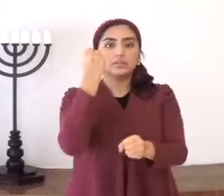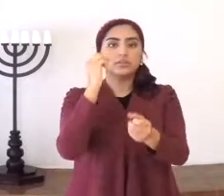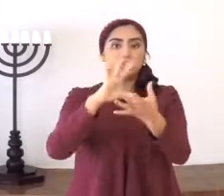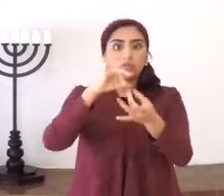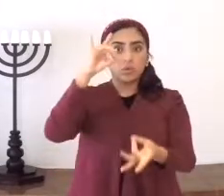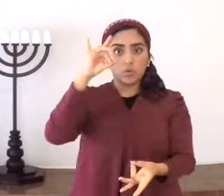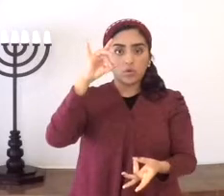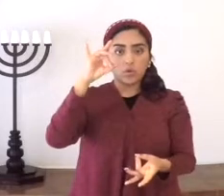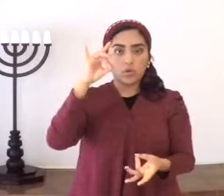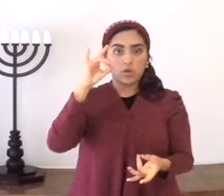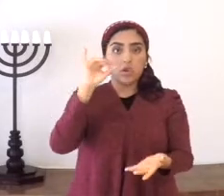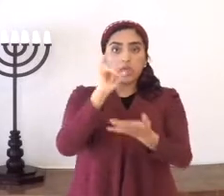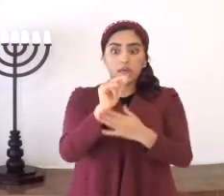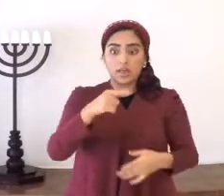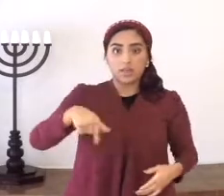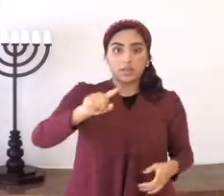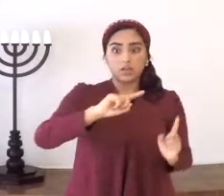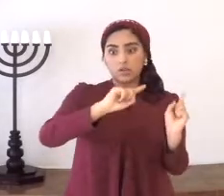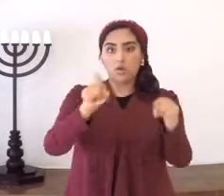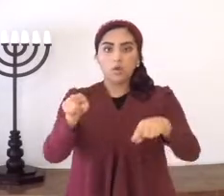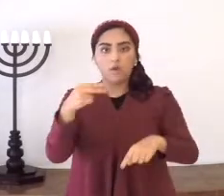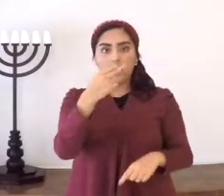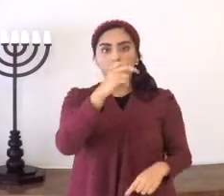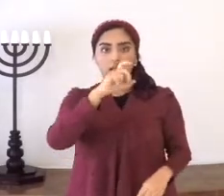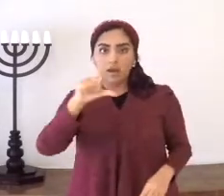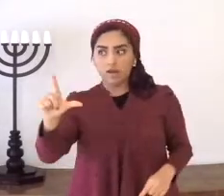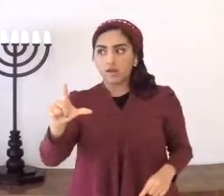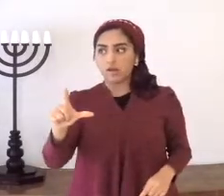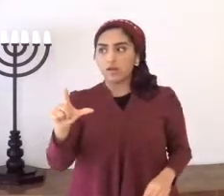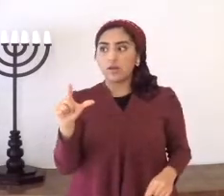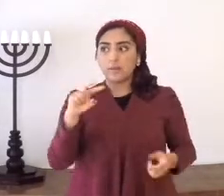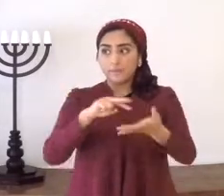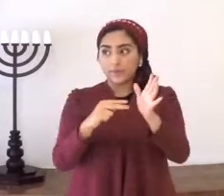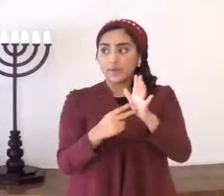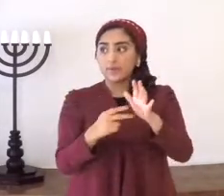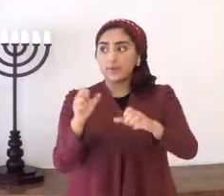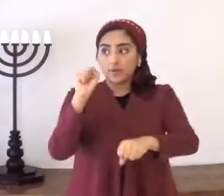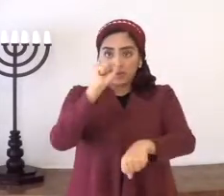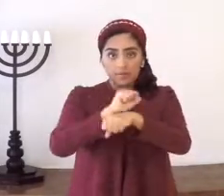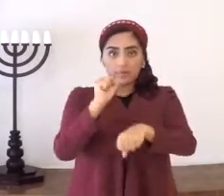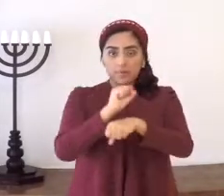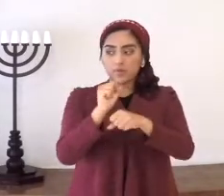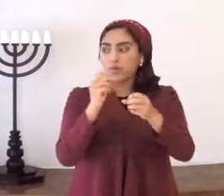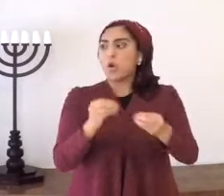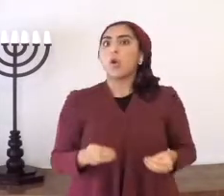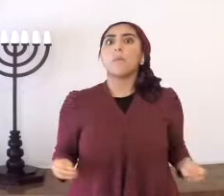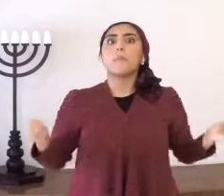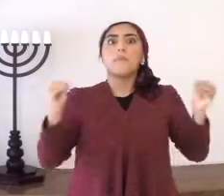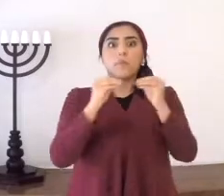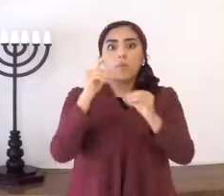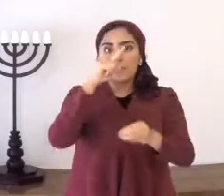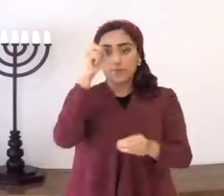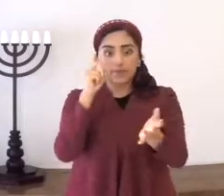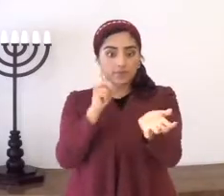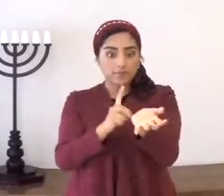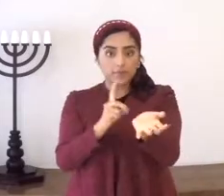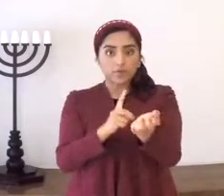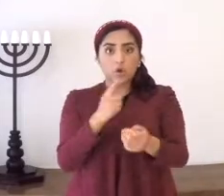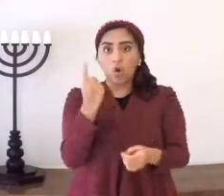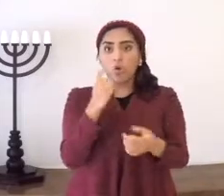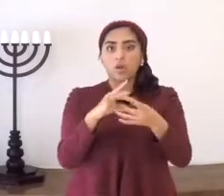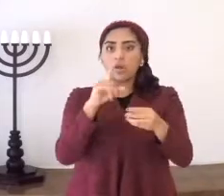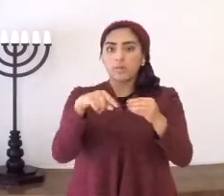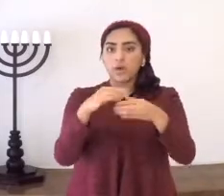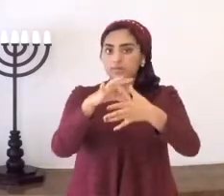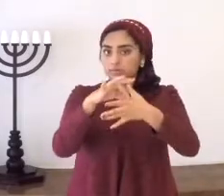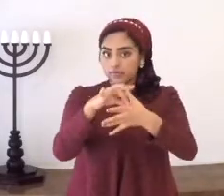es rescatar almas que iban al mismo infierno. O sea que el trabajo es mucho más, porque en lo